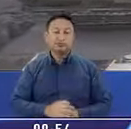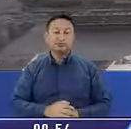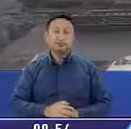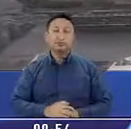de satelitales. Informó José Morales.